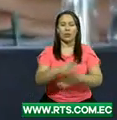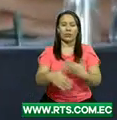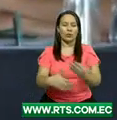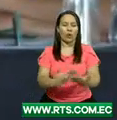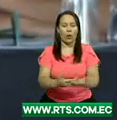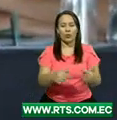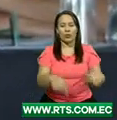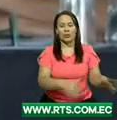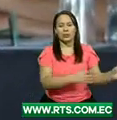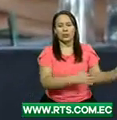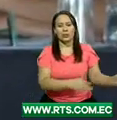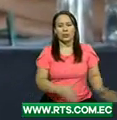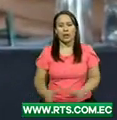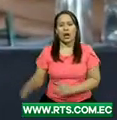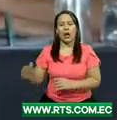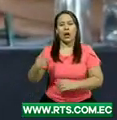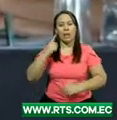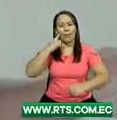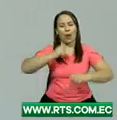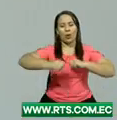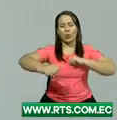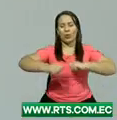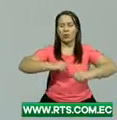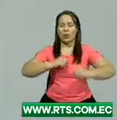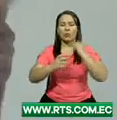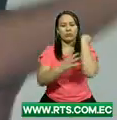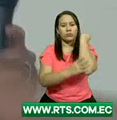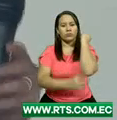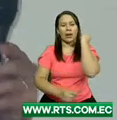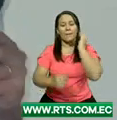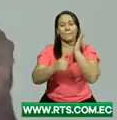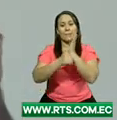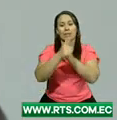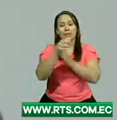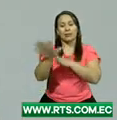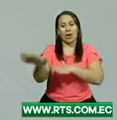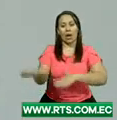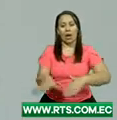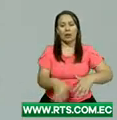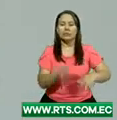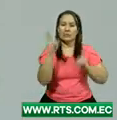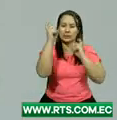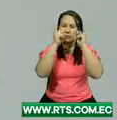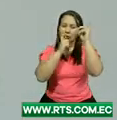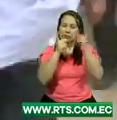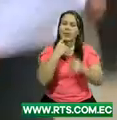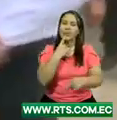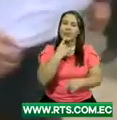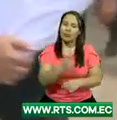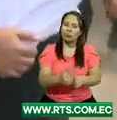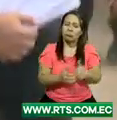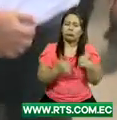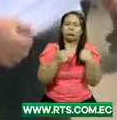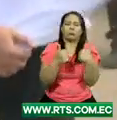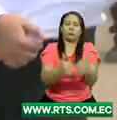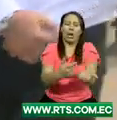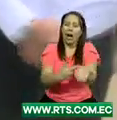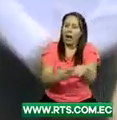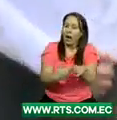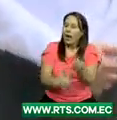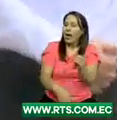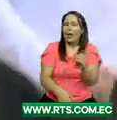cruzada combatir la pobreza rural el ministro de agricultura por su parte expresó satisfacción de ver reunidos a